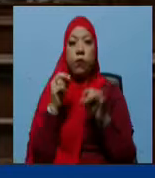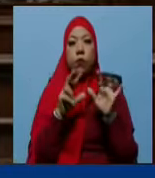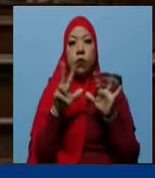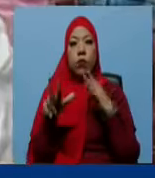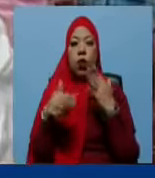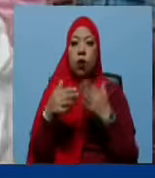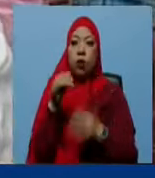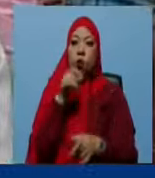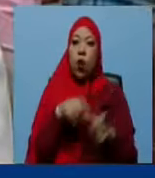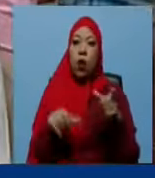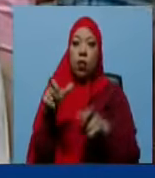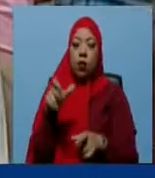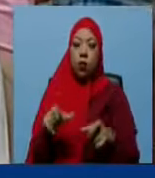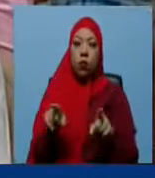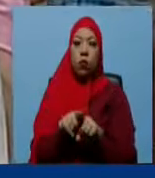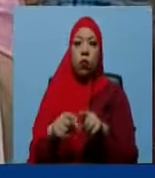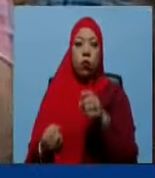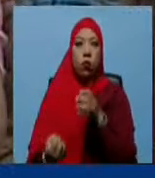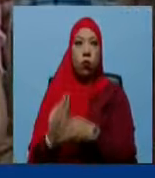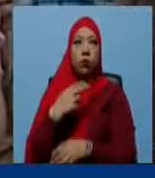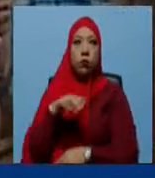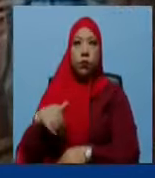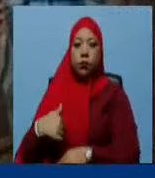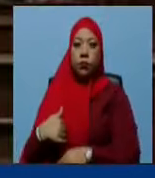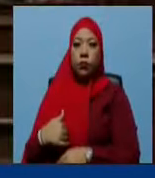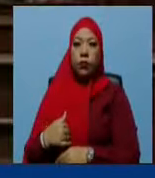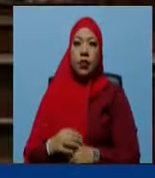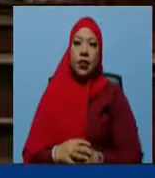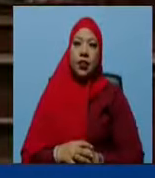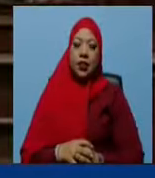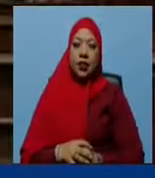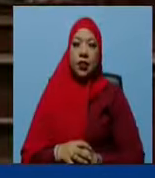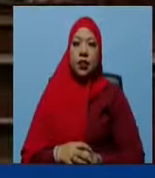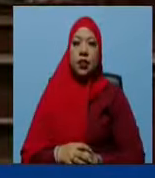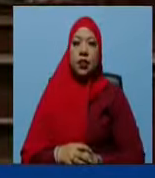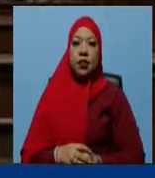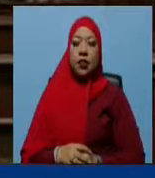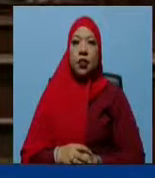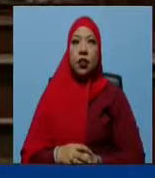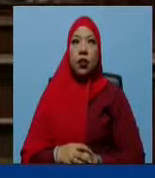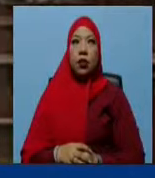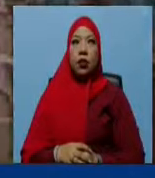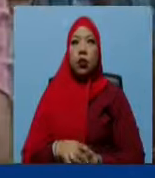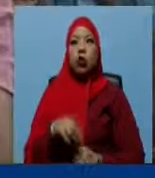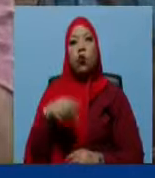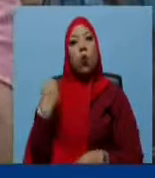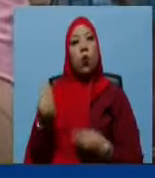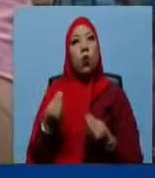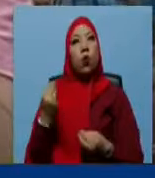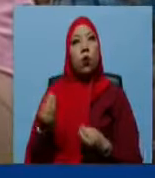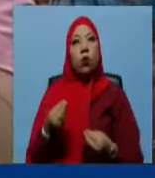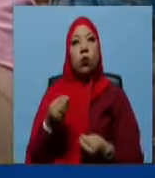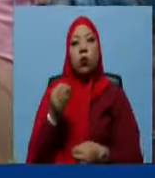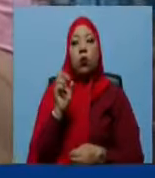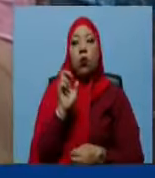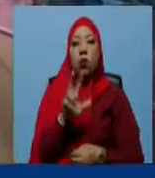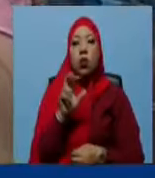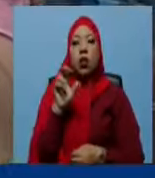83, fundadores, pues fundadorcito, pudiéramos decir. ¿Qué edad tenías tú, Castro Soteldo, en el